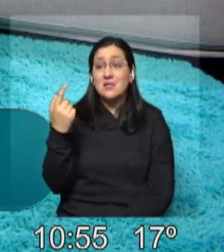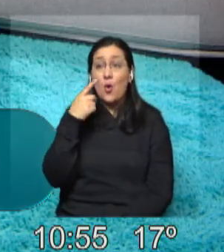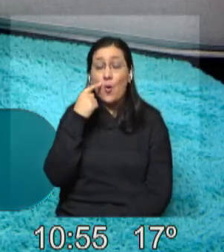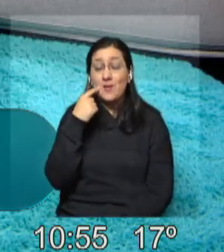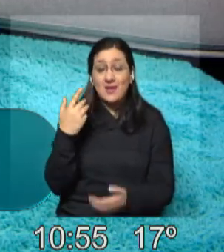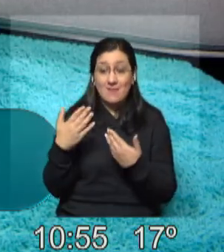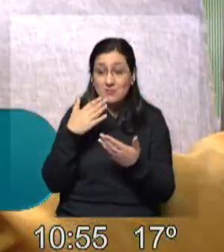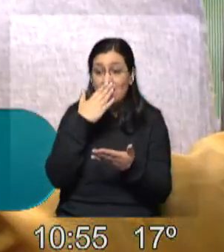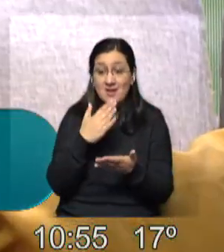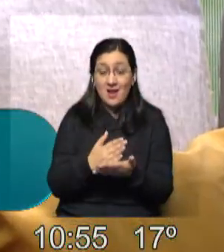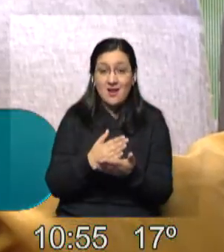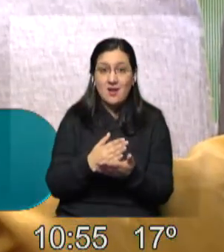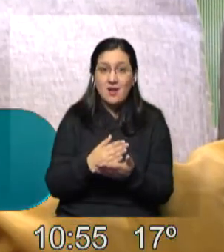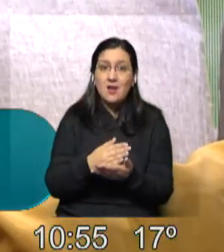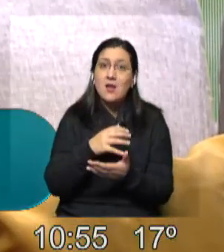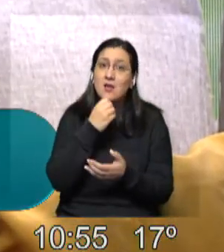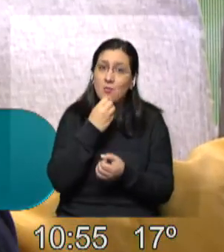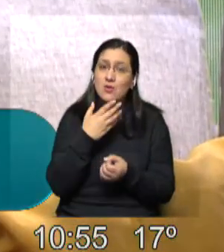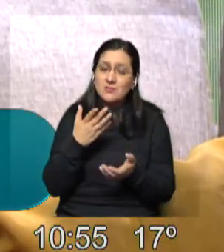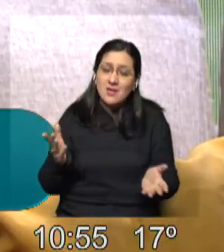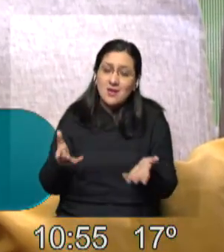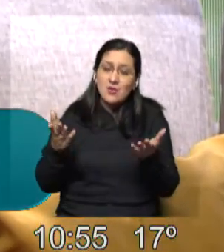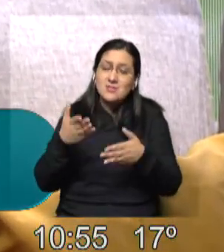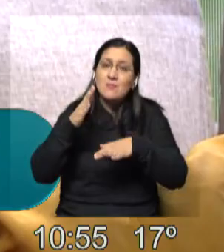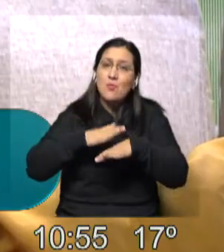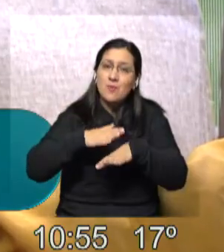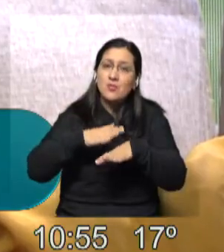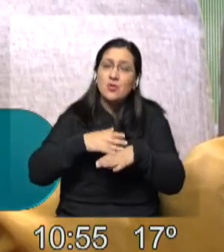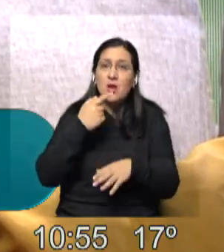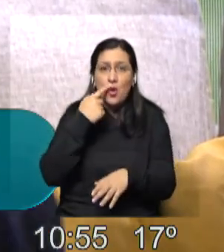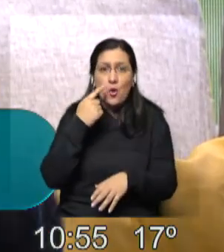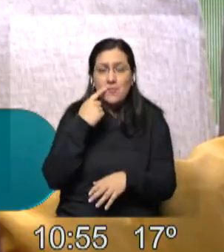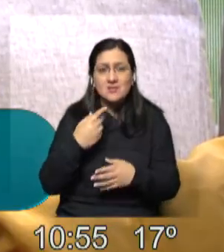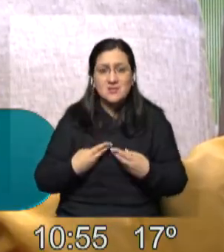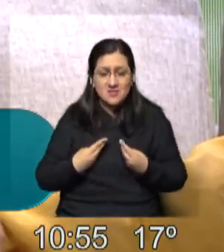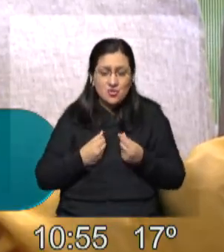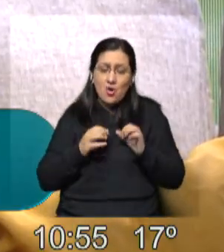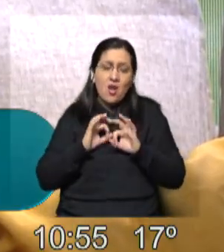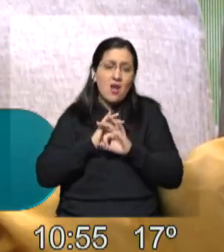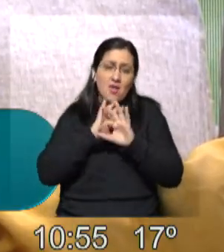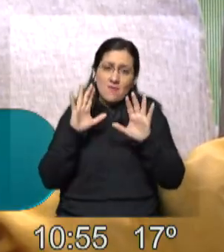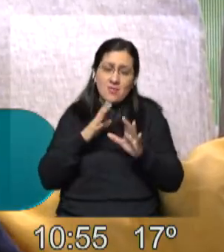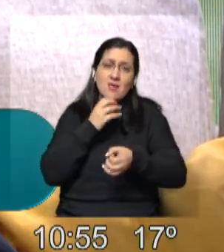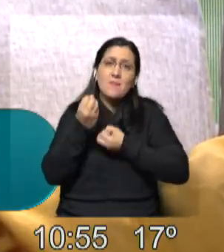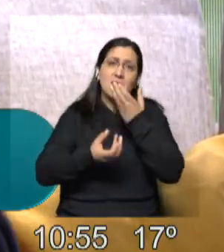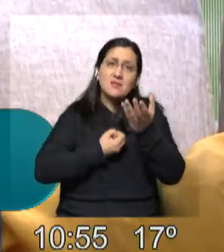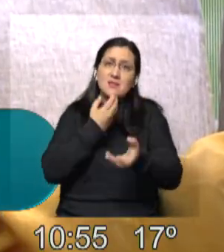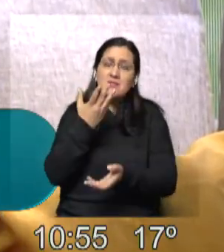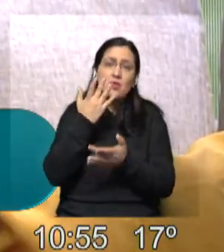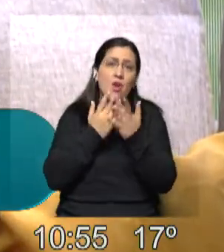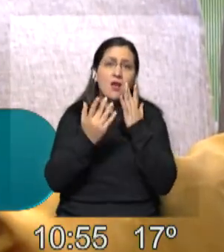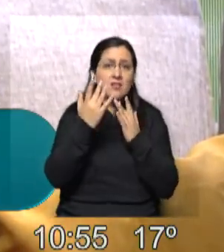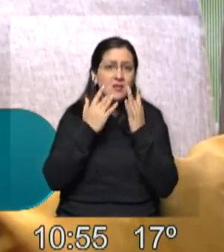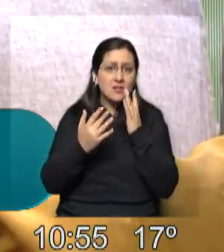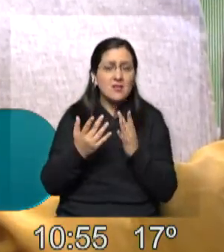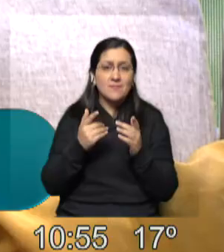hablamos con él al final, qué bueno que se haya generado como esa instancia y que el señor se haya sentido como libre de poder expresarse ahí con la artista.